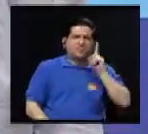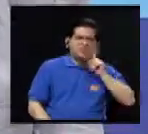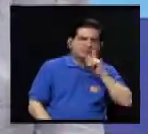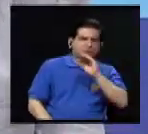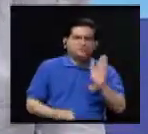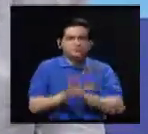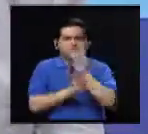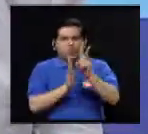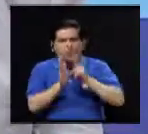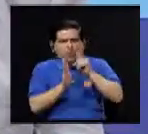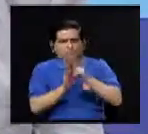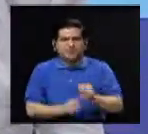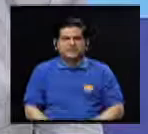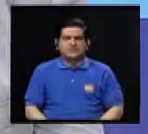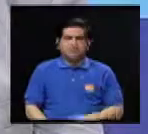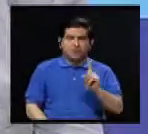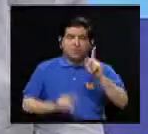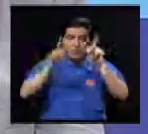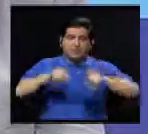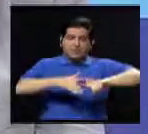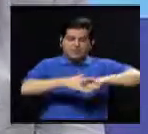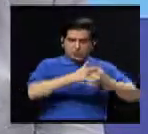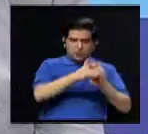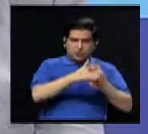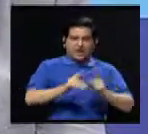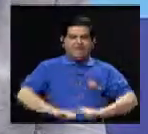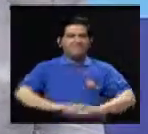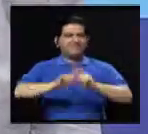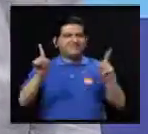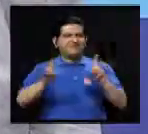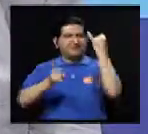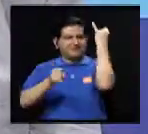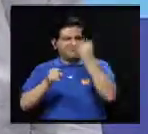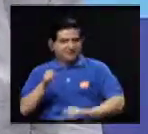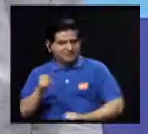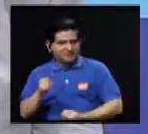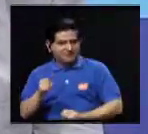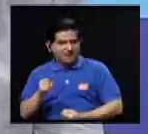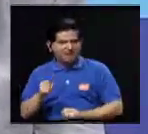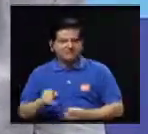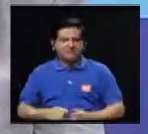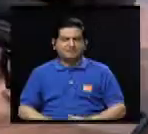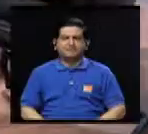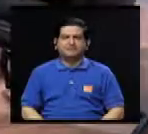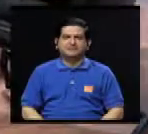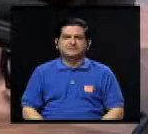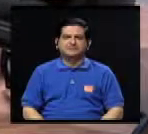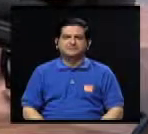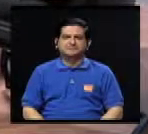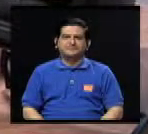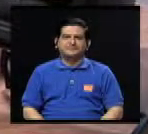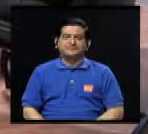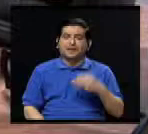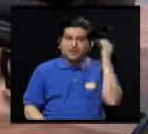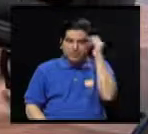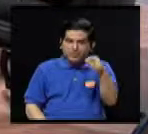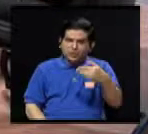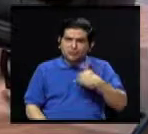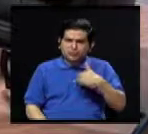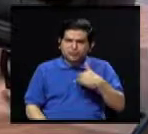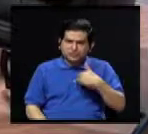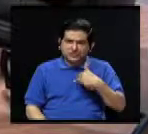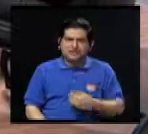documental, es una persona cuando empieza y es otra persona cuando termina. ¿Qué opinión te